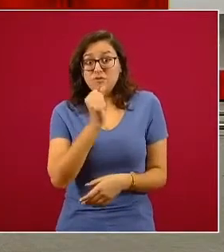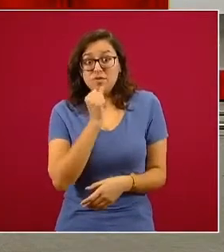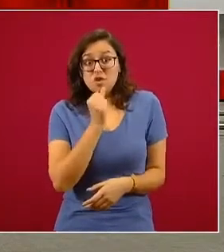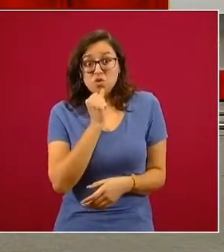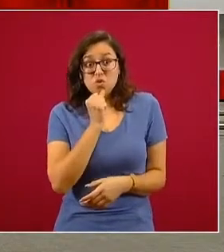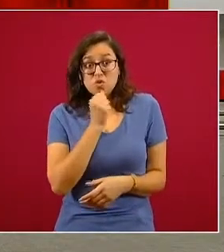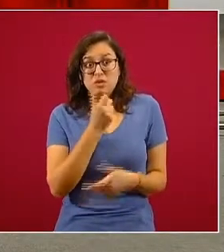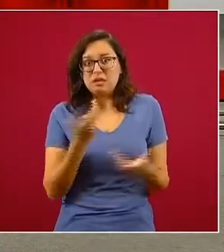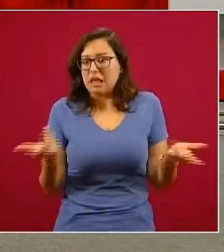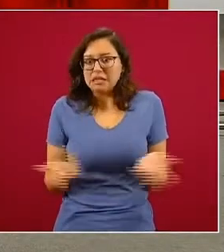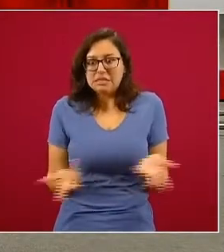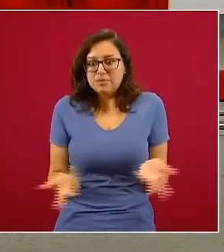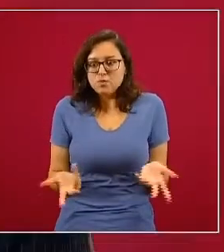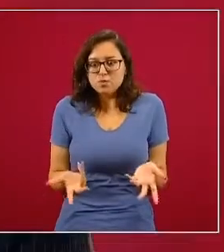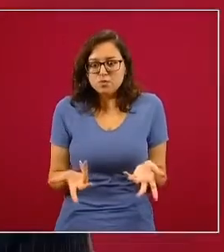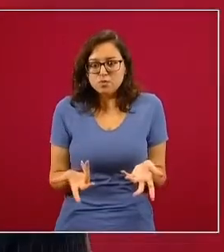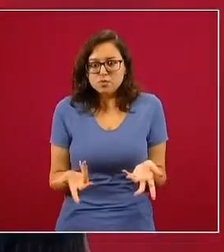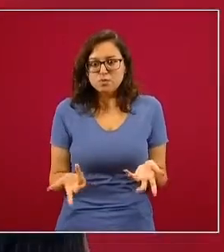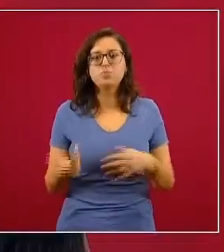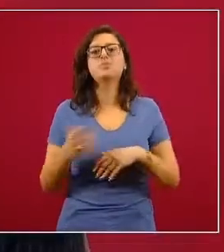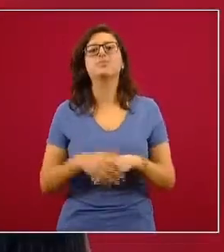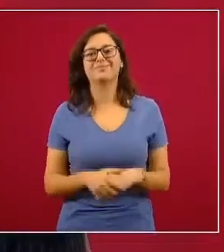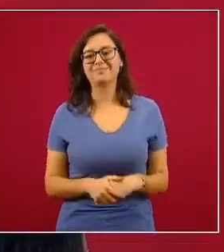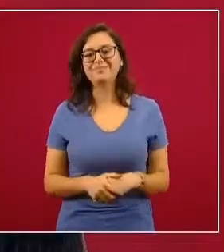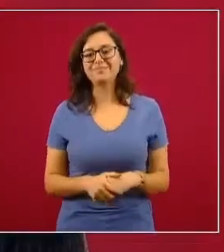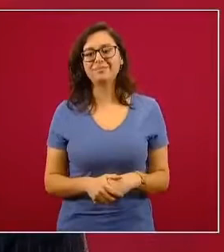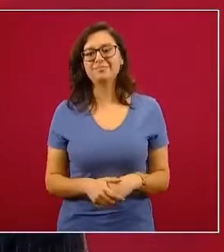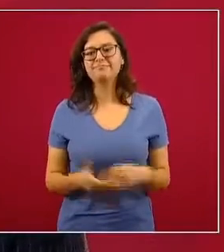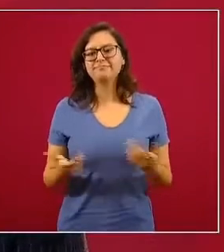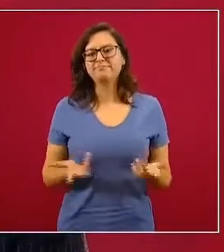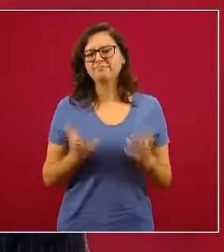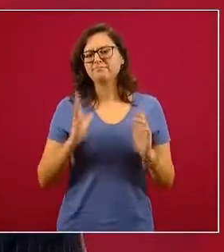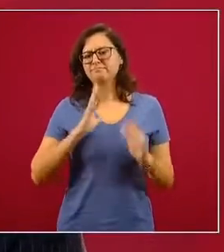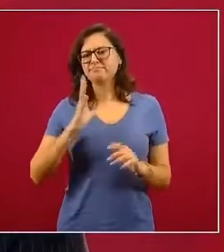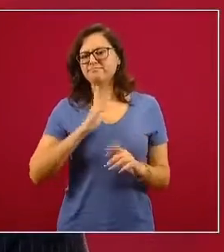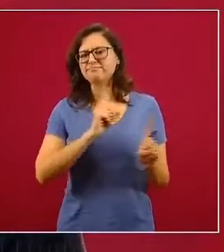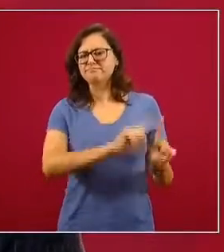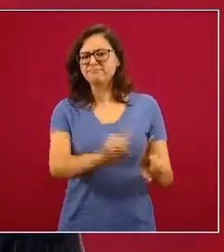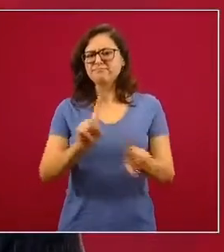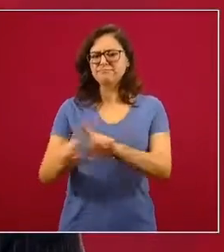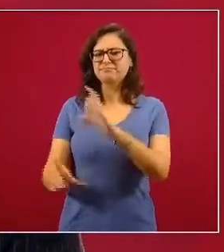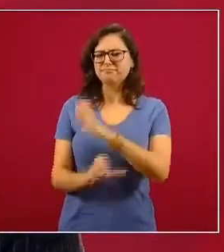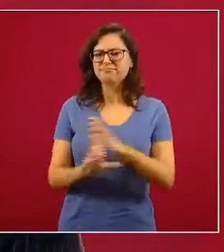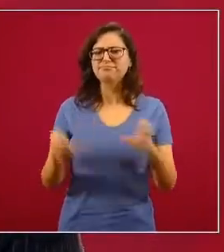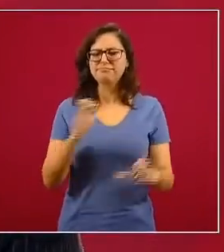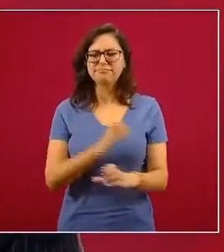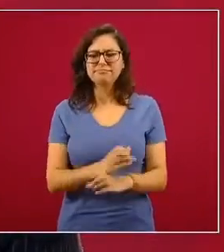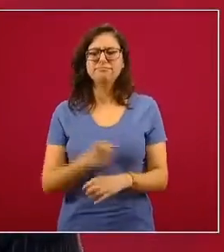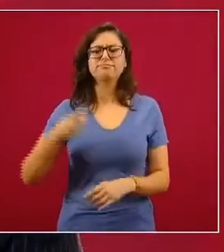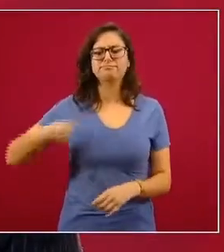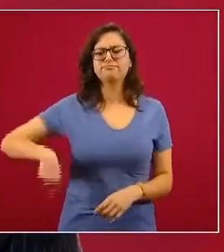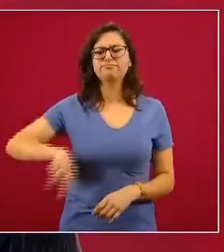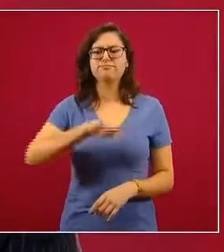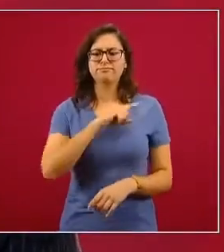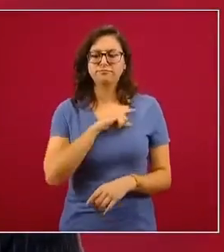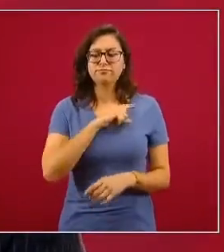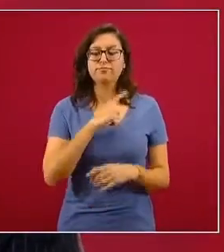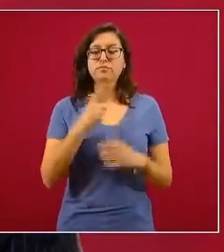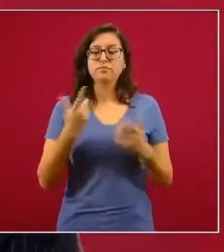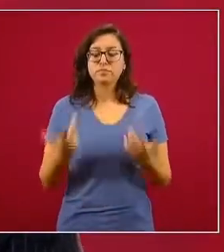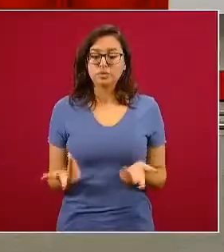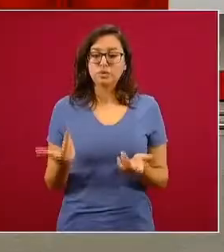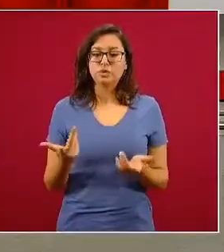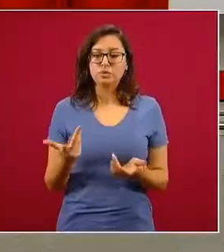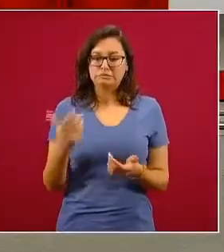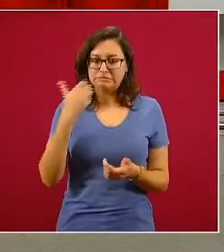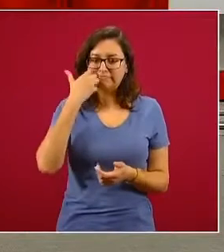resuelto? Hay varias cosas. También, como se anunció hace algunas semanas, tenemos el empeño de establecer una empresa